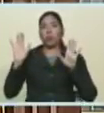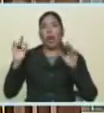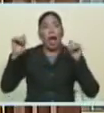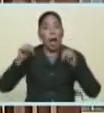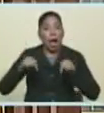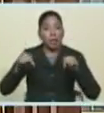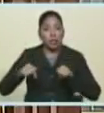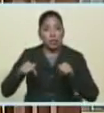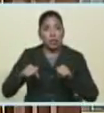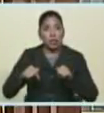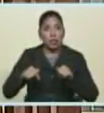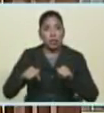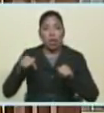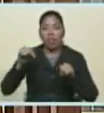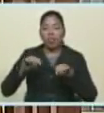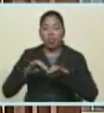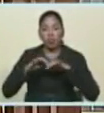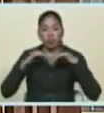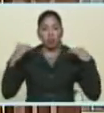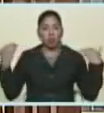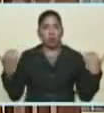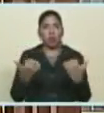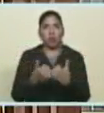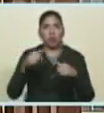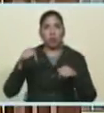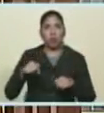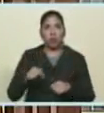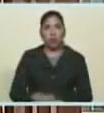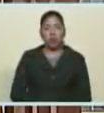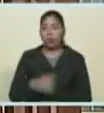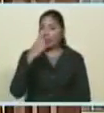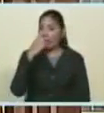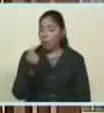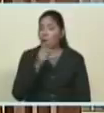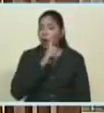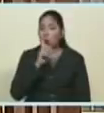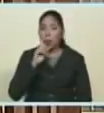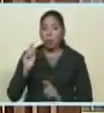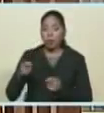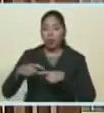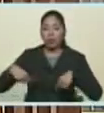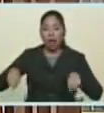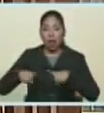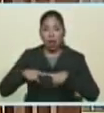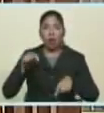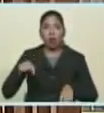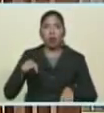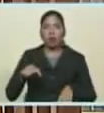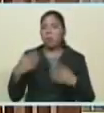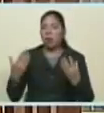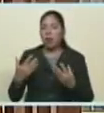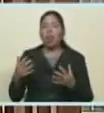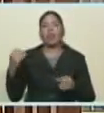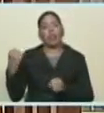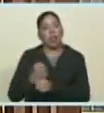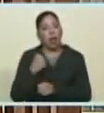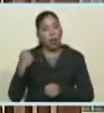esta sala de la Federación que lleva el nombre de Ezequiel Zamora, Estamos para trabajar.